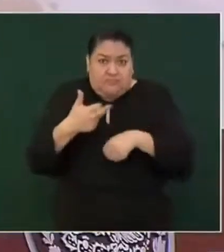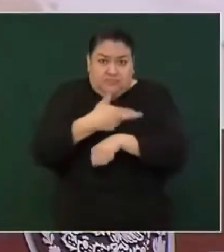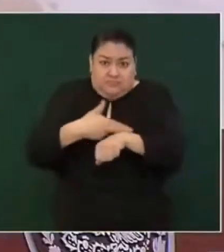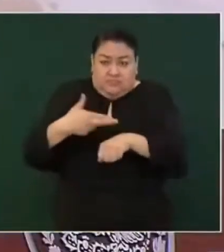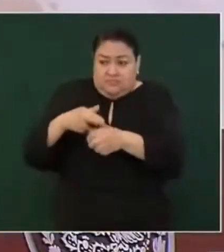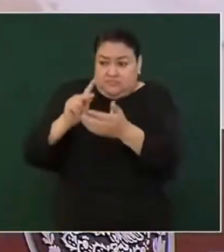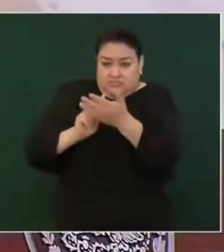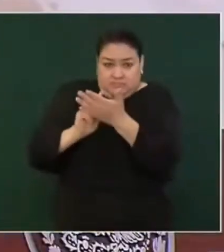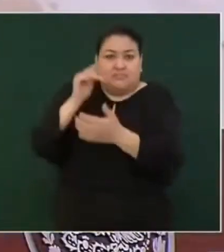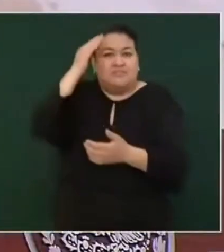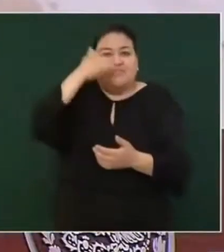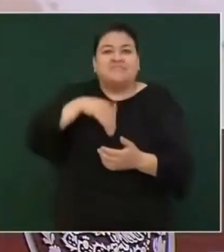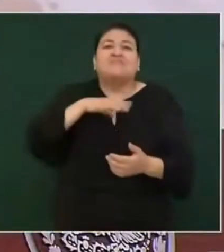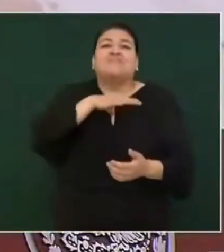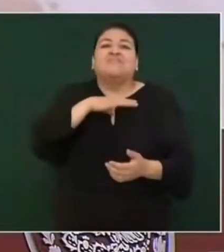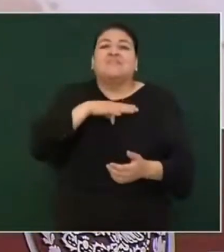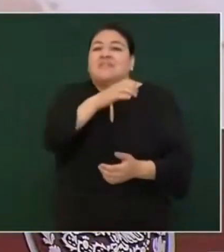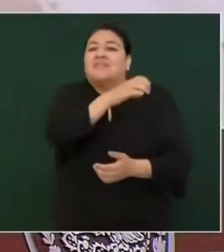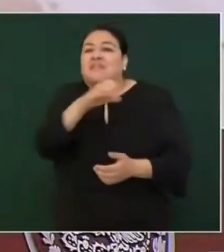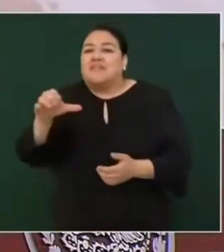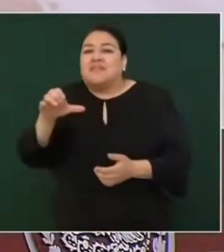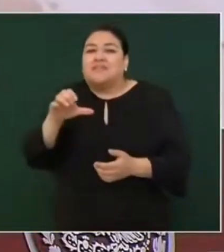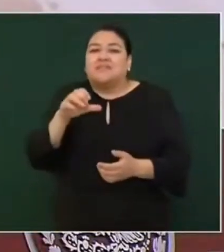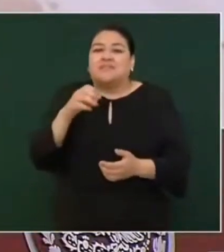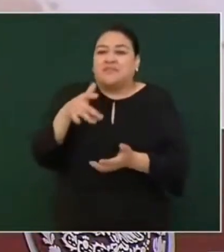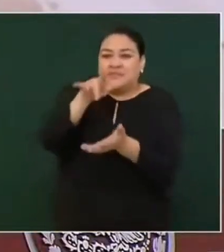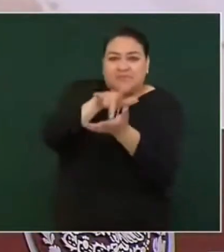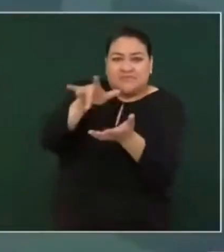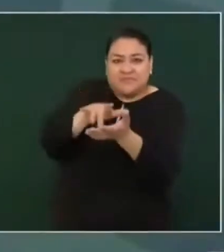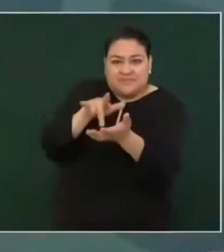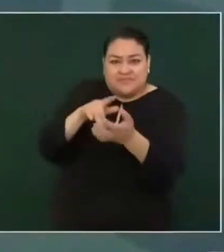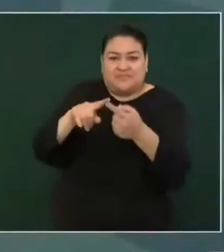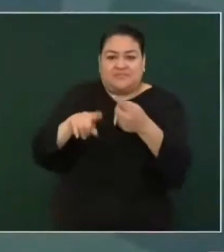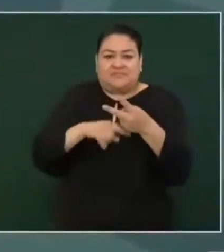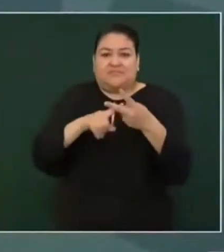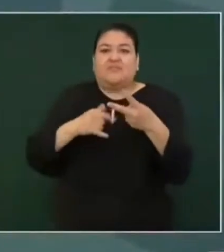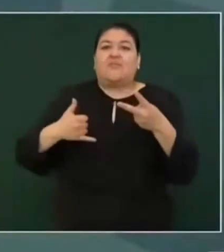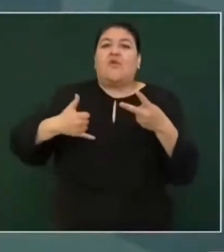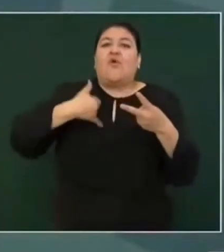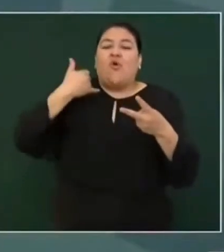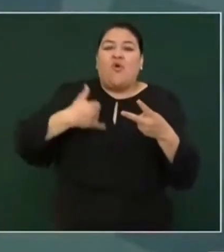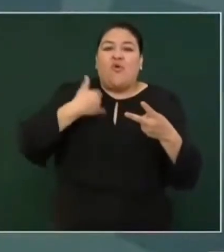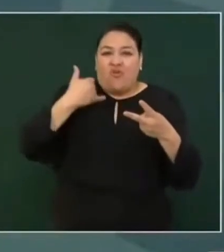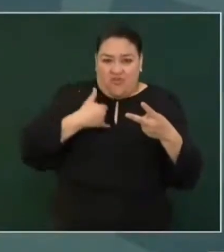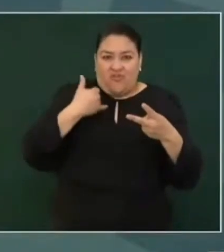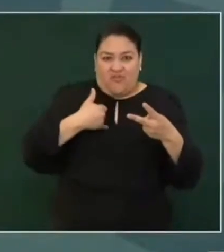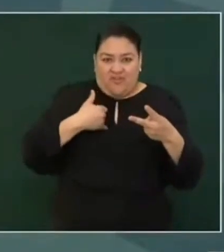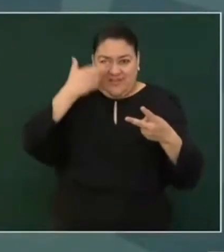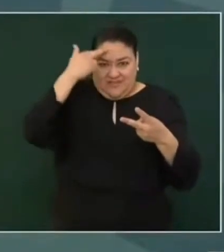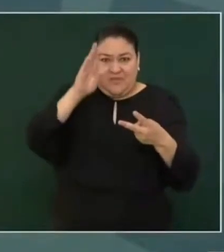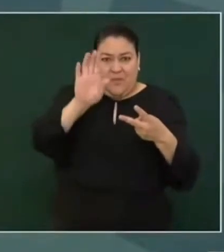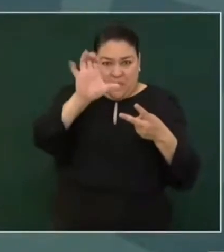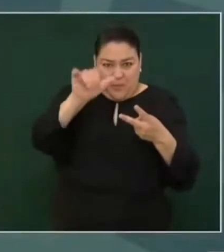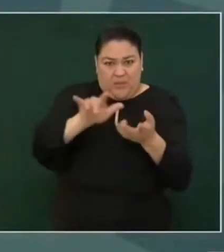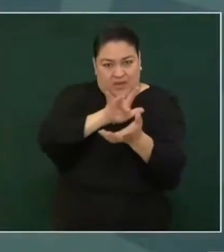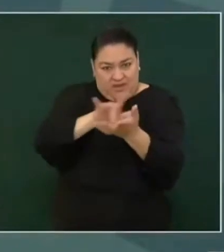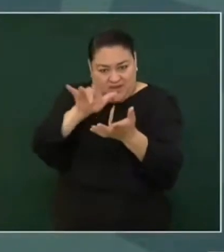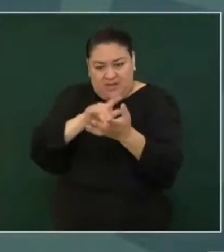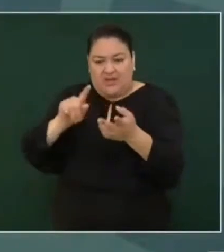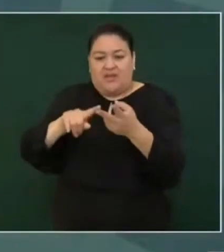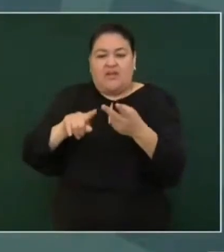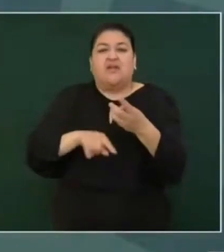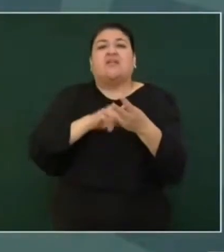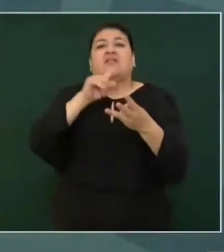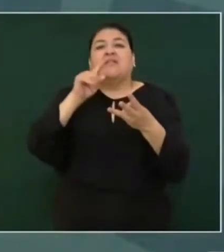está aplicando el programa Sembrando Vida, se está aplicando el programa Jóvenes Construyendo el Futuro y estamos